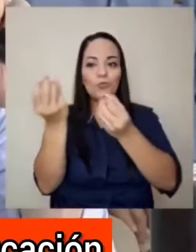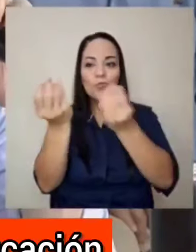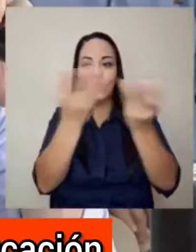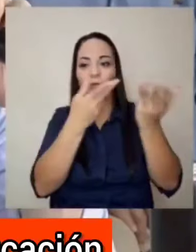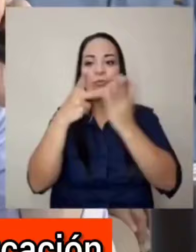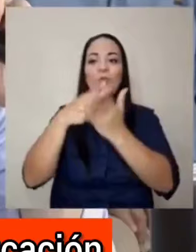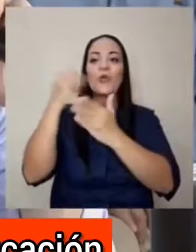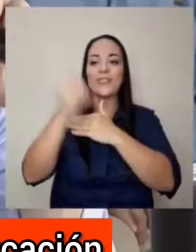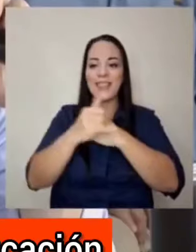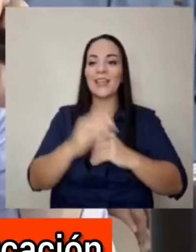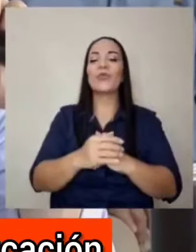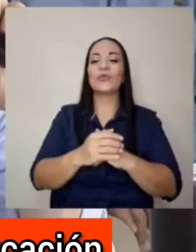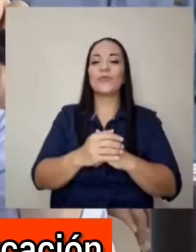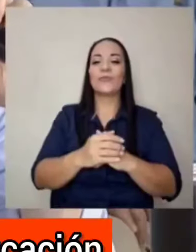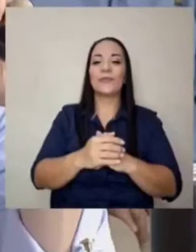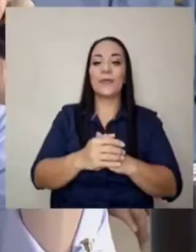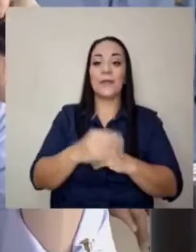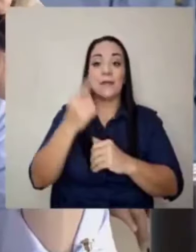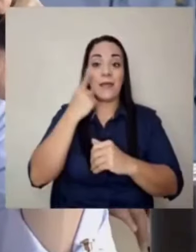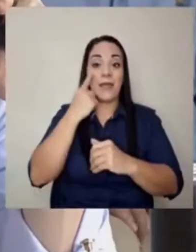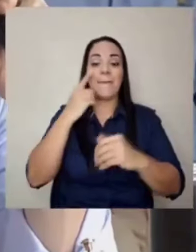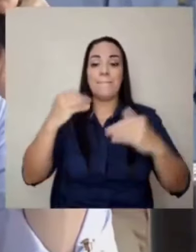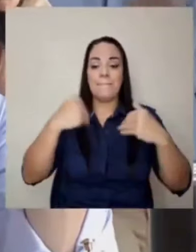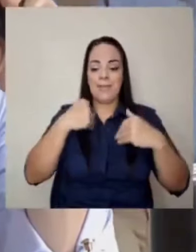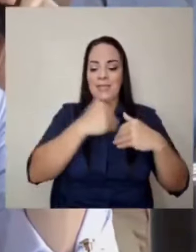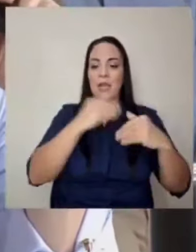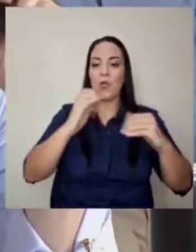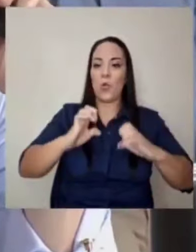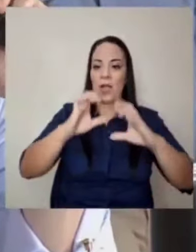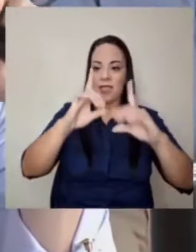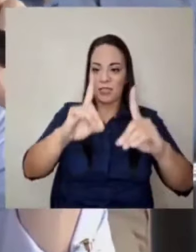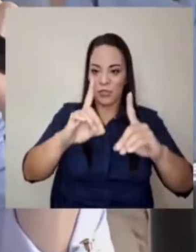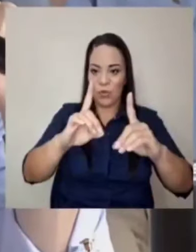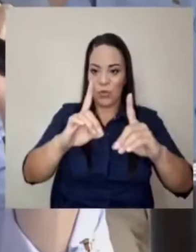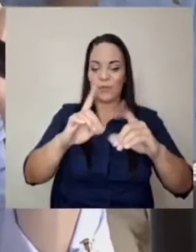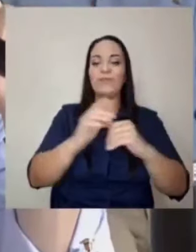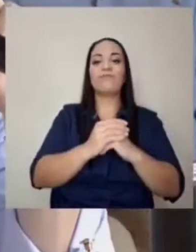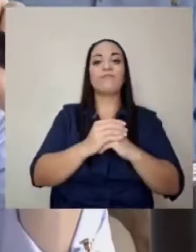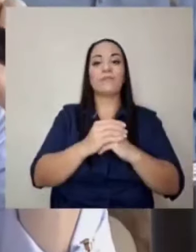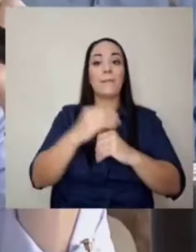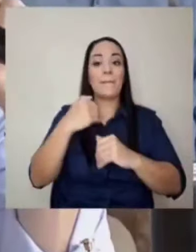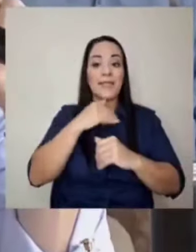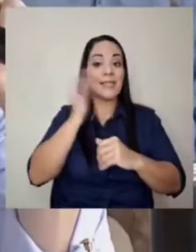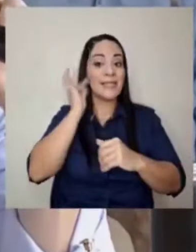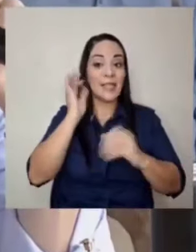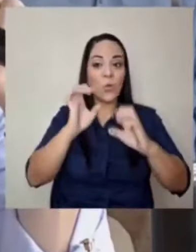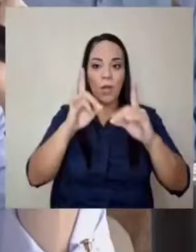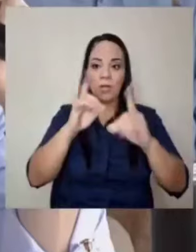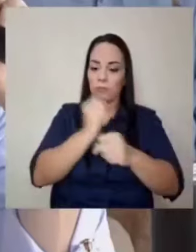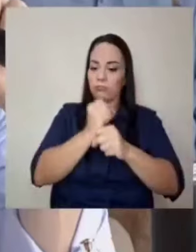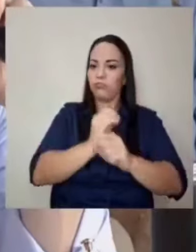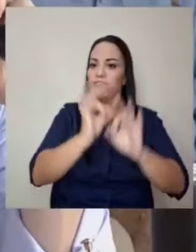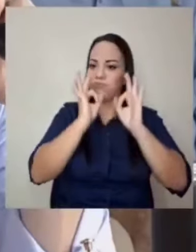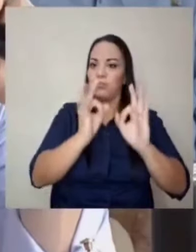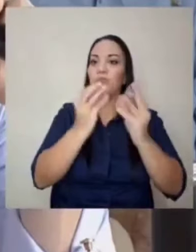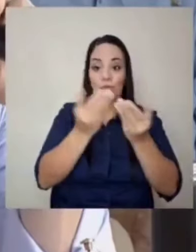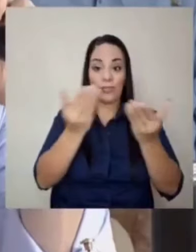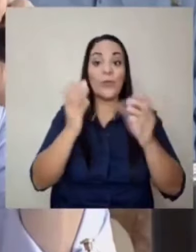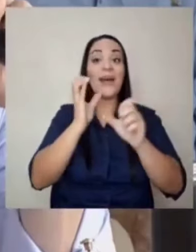el Ministerio de Educación, la ministra Müller y su equipo de trabajo.